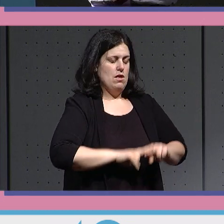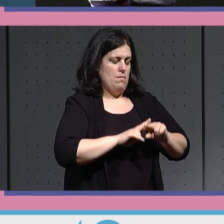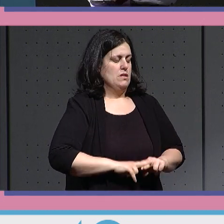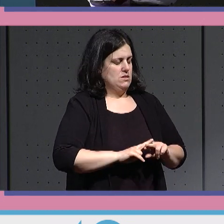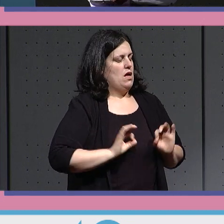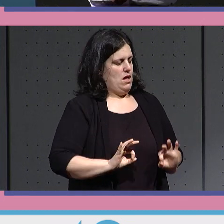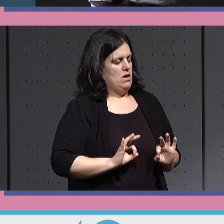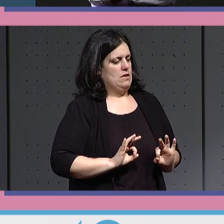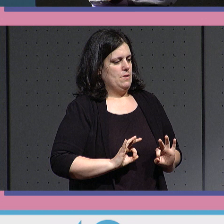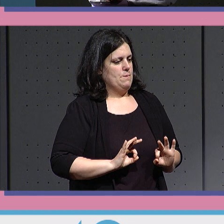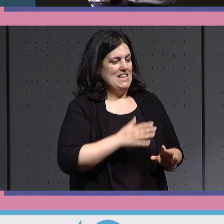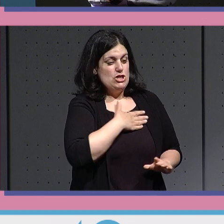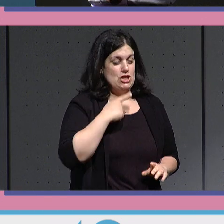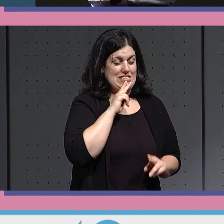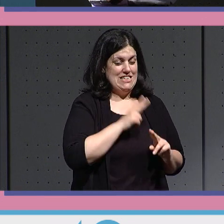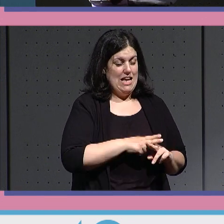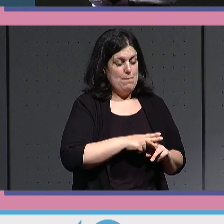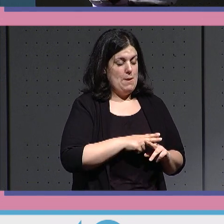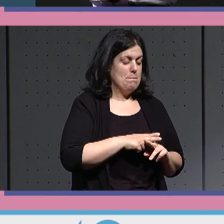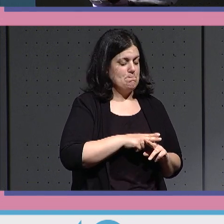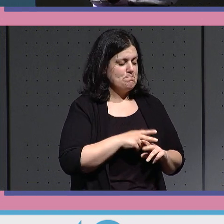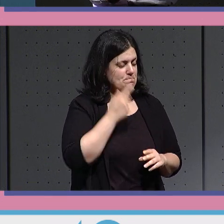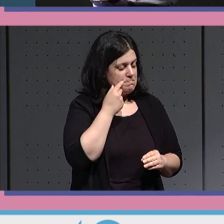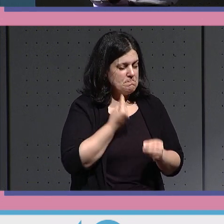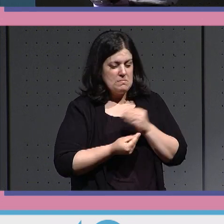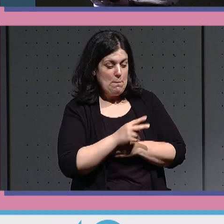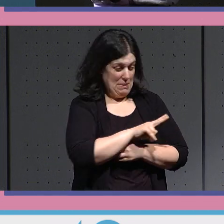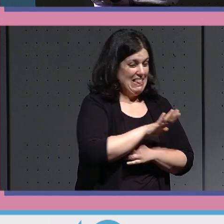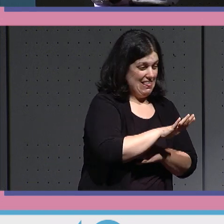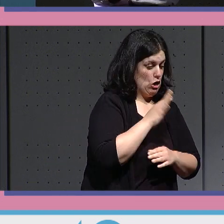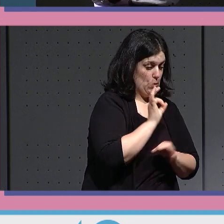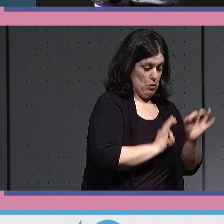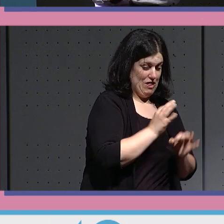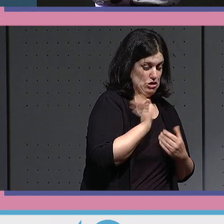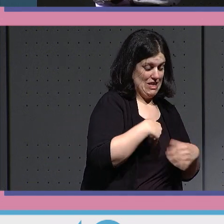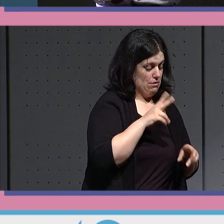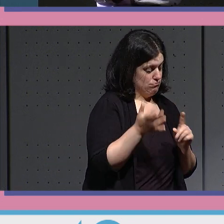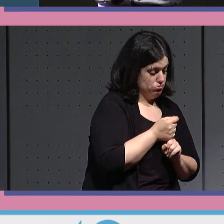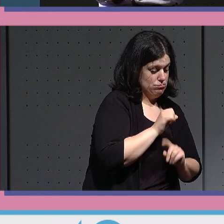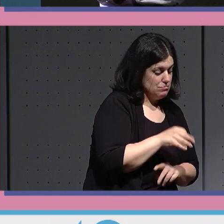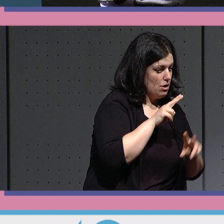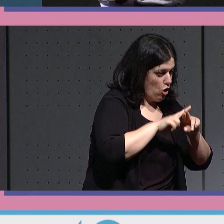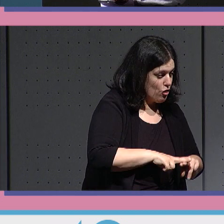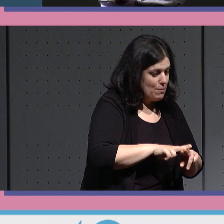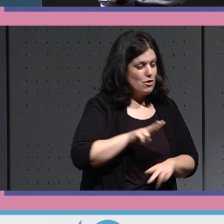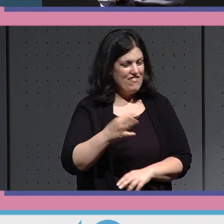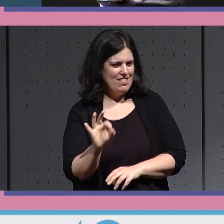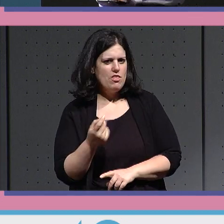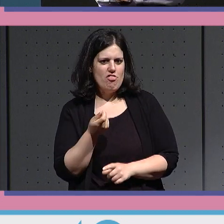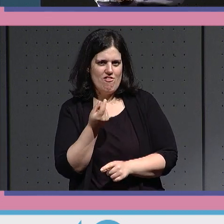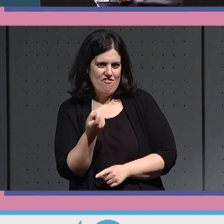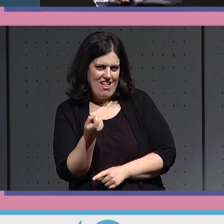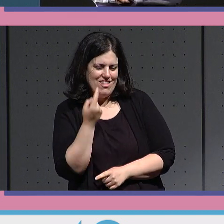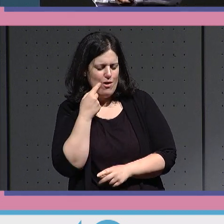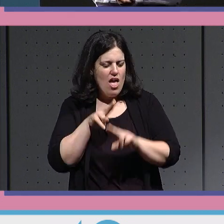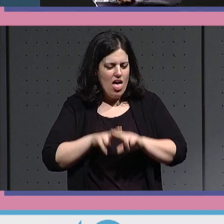que llamamos heredabilidad perdida, cómo llegar de ese 25% a ese 40% que nos queda por encontrar. Porque algunas